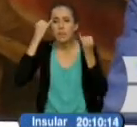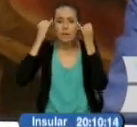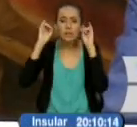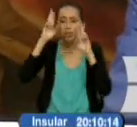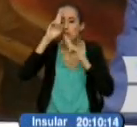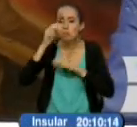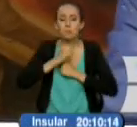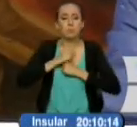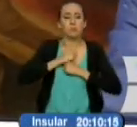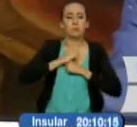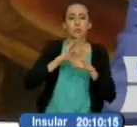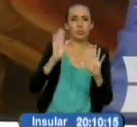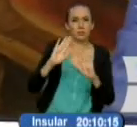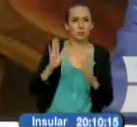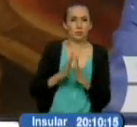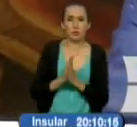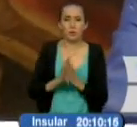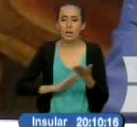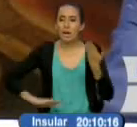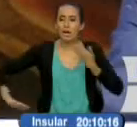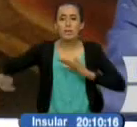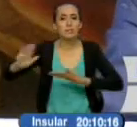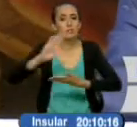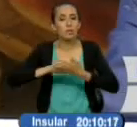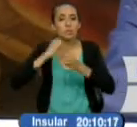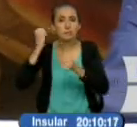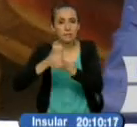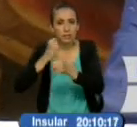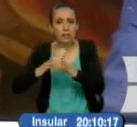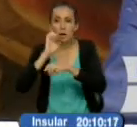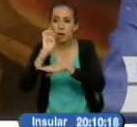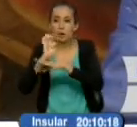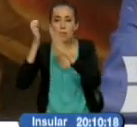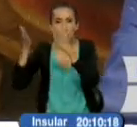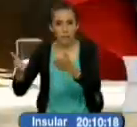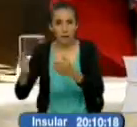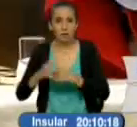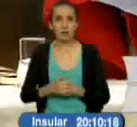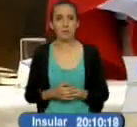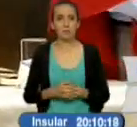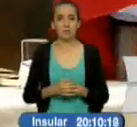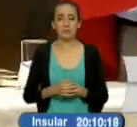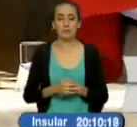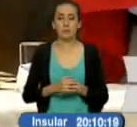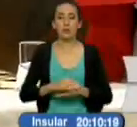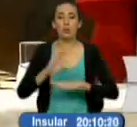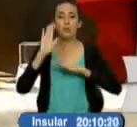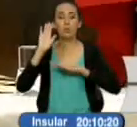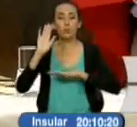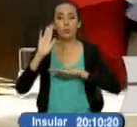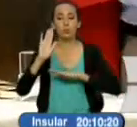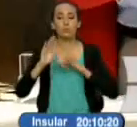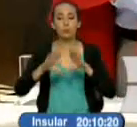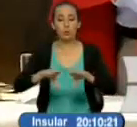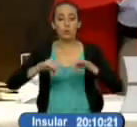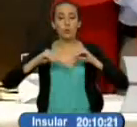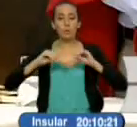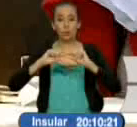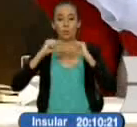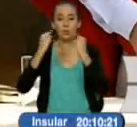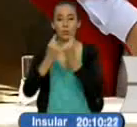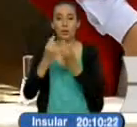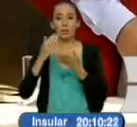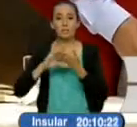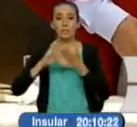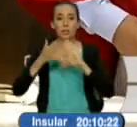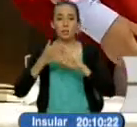gobierna para toda la comunidad de ecuatorianos y ecuatorianas, para toda la ciudadanía. Uno de los compromisos adquiridos es que la organización no dé lugar